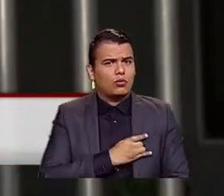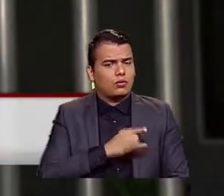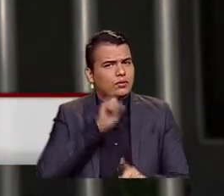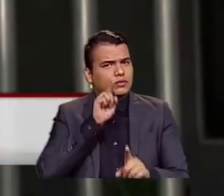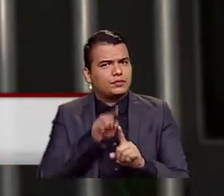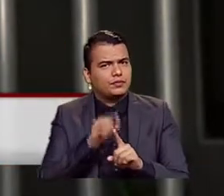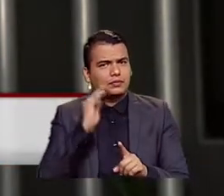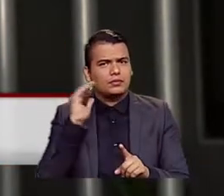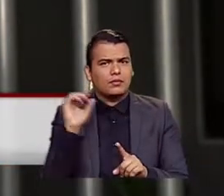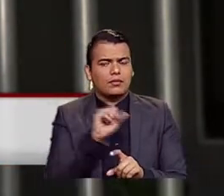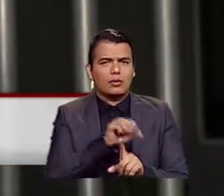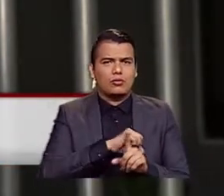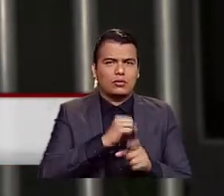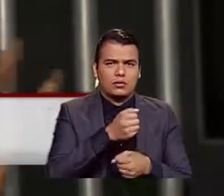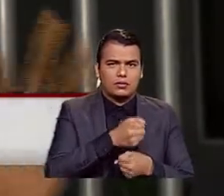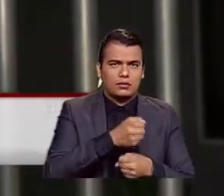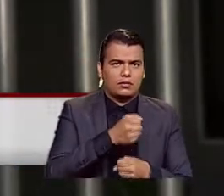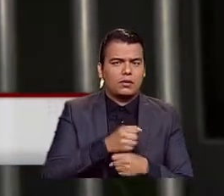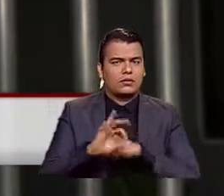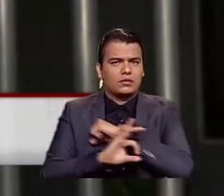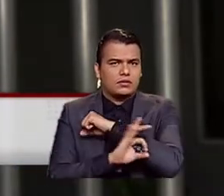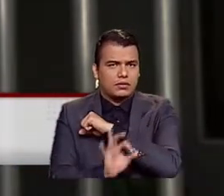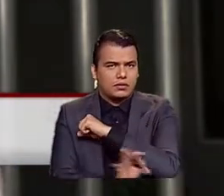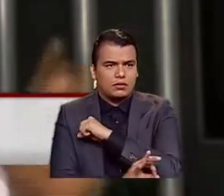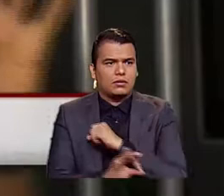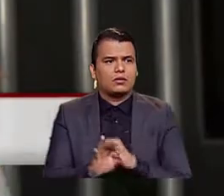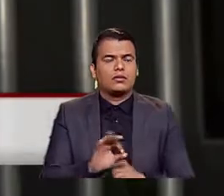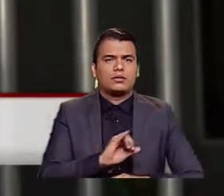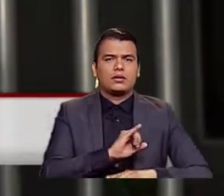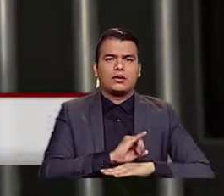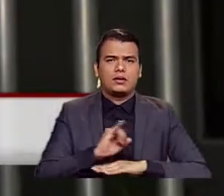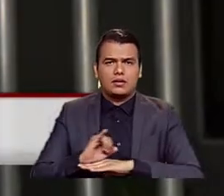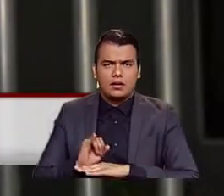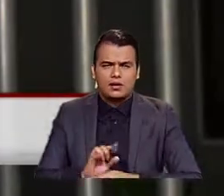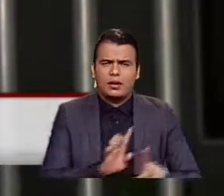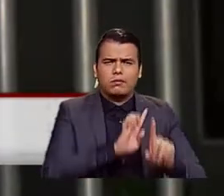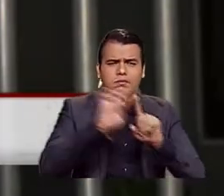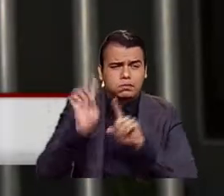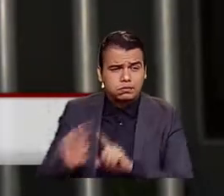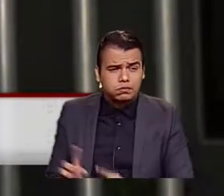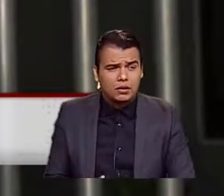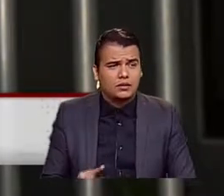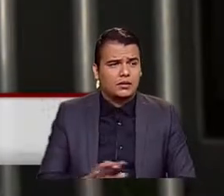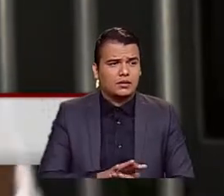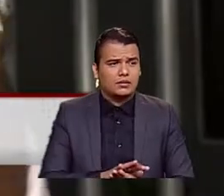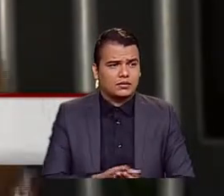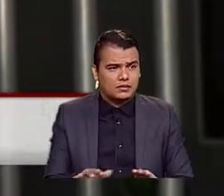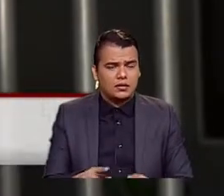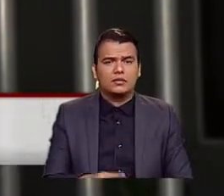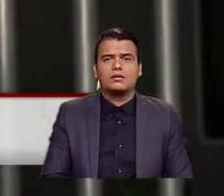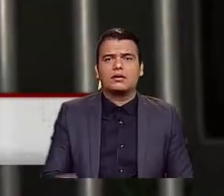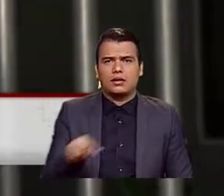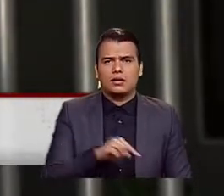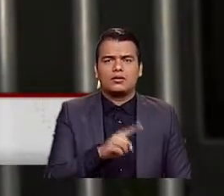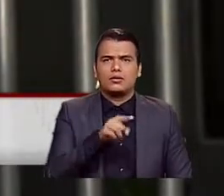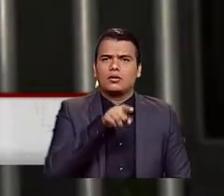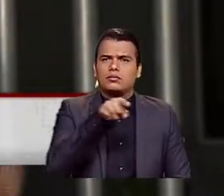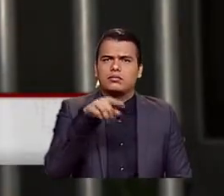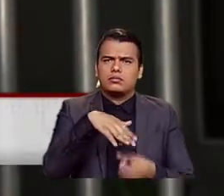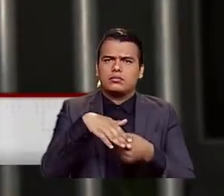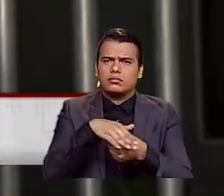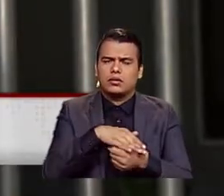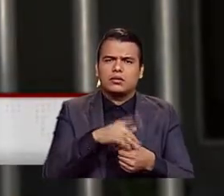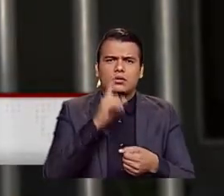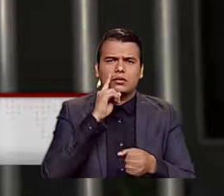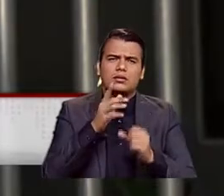trabajadoras sociales, los psicólogos, las iglesias cristianas y los sacerdotes puedan llegar a esos barrios a dar